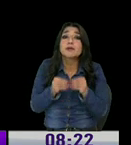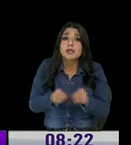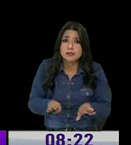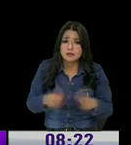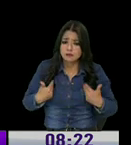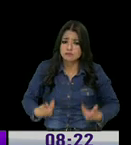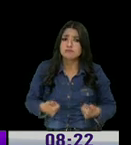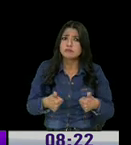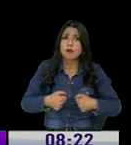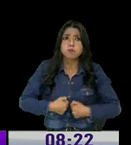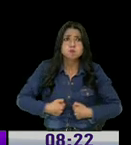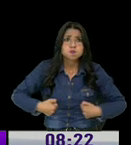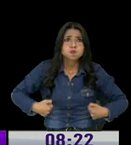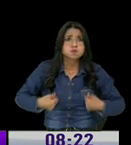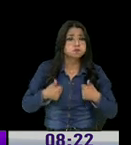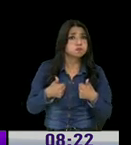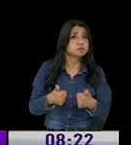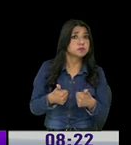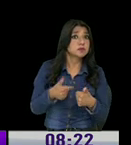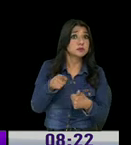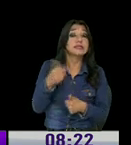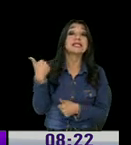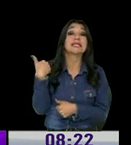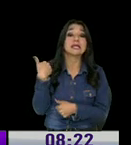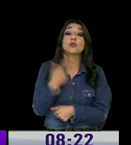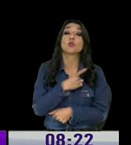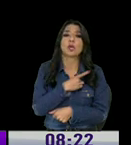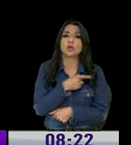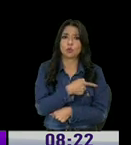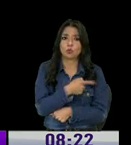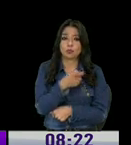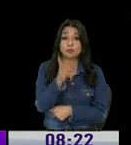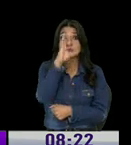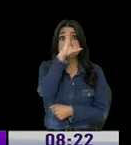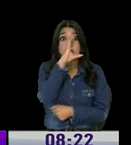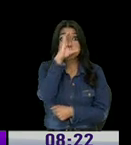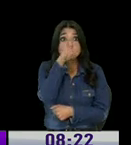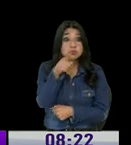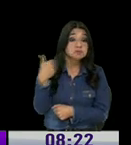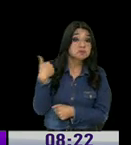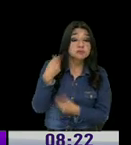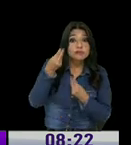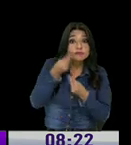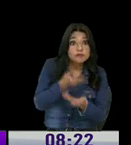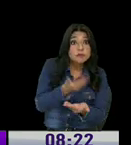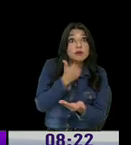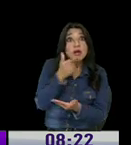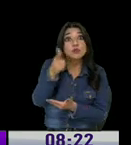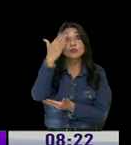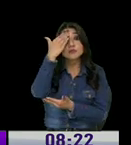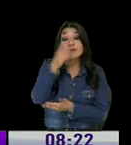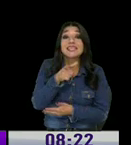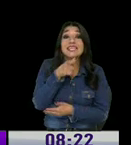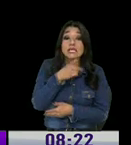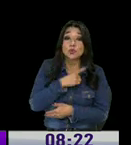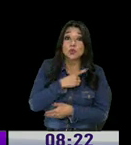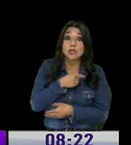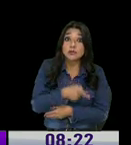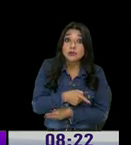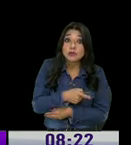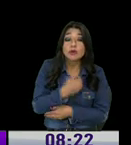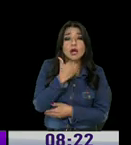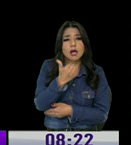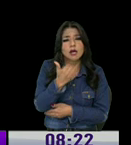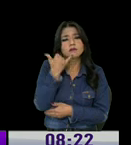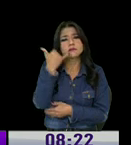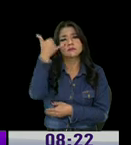buenas condiciones. Miren cómo está, entonces parece que está perdida. Si ustedes tienen, también saben quiénes son los dueños, por